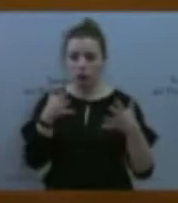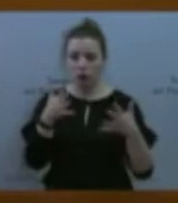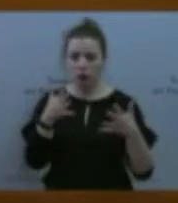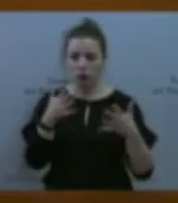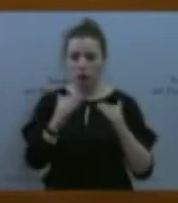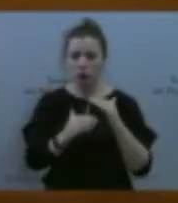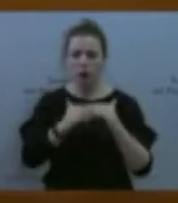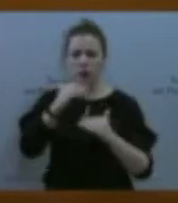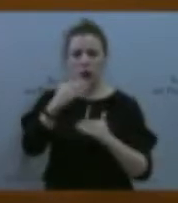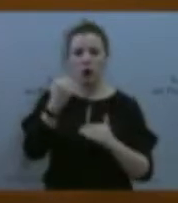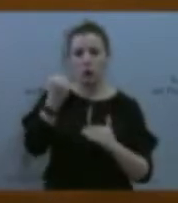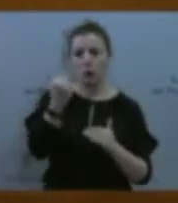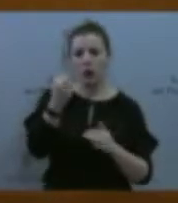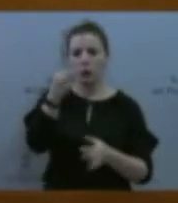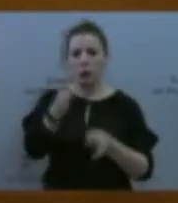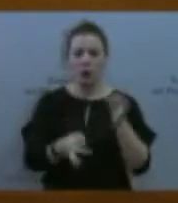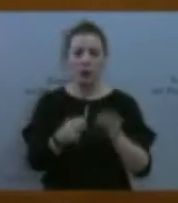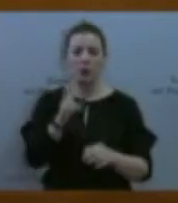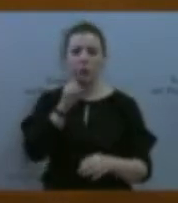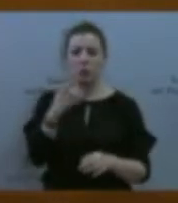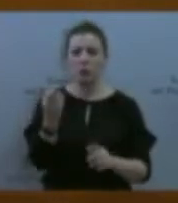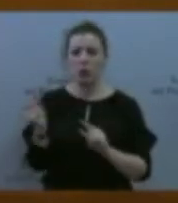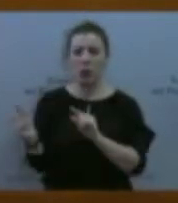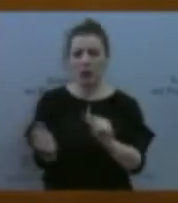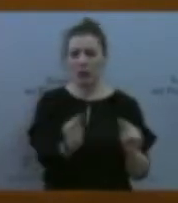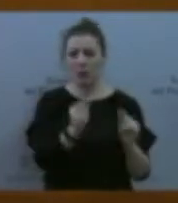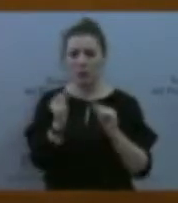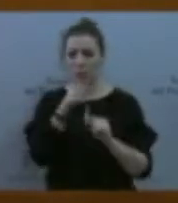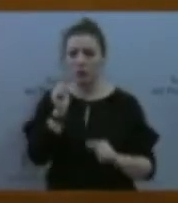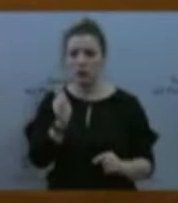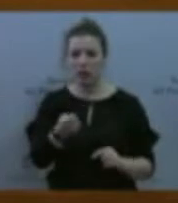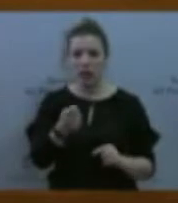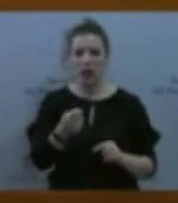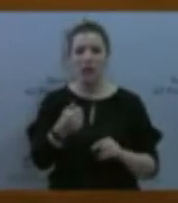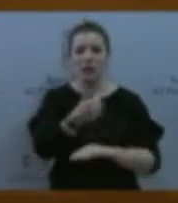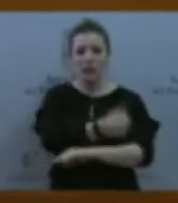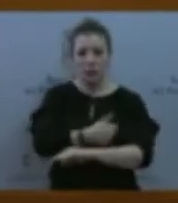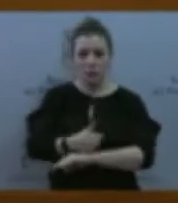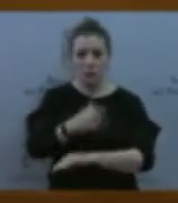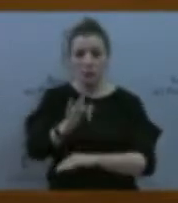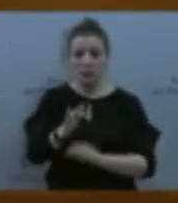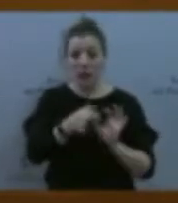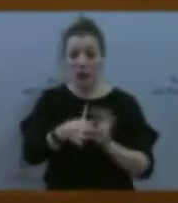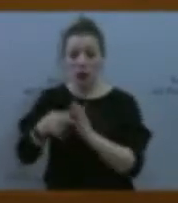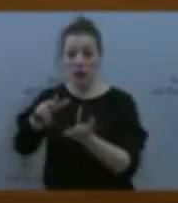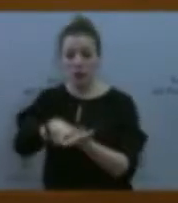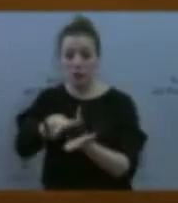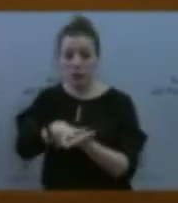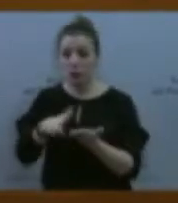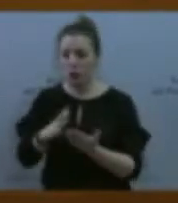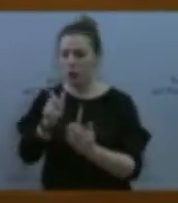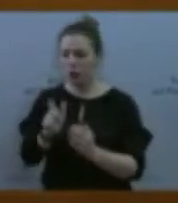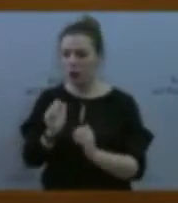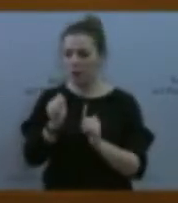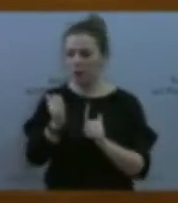visto el debate en torno a la sentencia del Tribunal Superior de Justicia en torno a las hipotecas, ¿no? Cuando uno empieza a sospechar que quienes tienen que controlar y tienes que evaluar no están